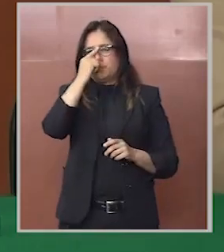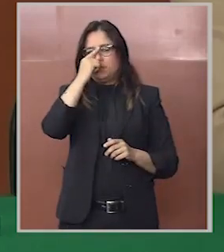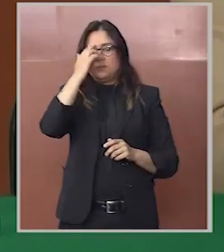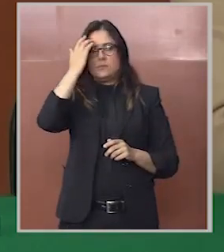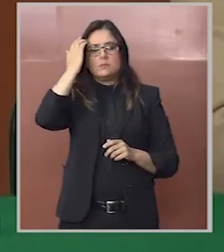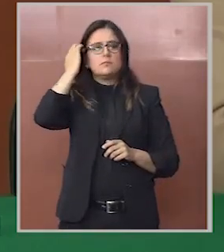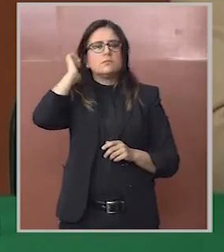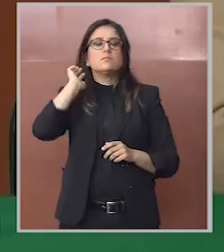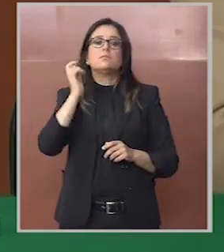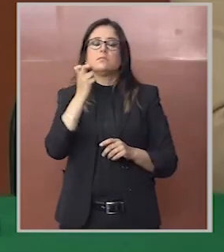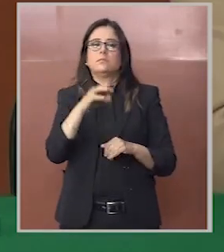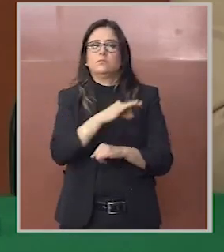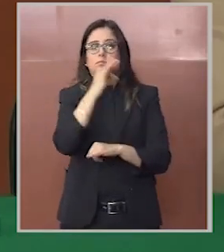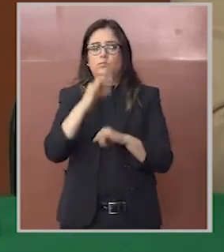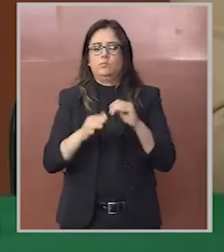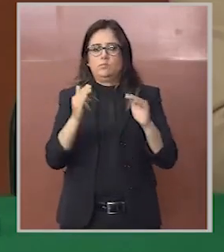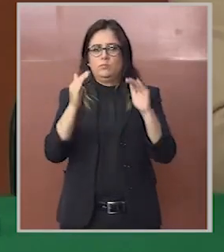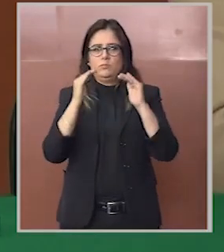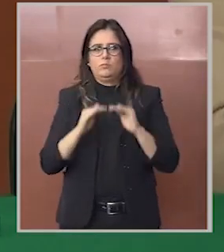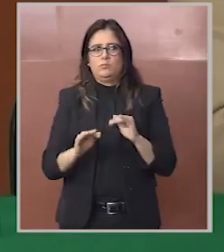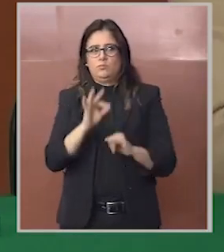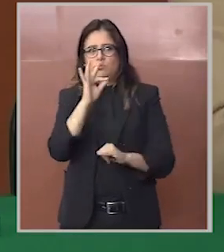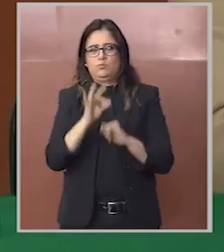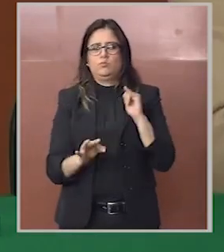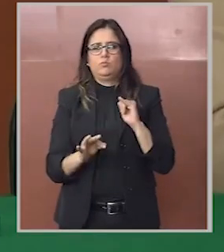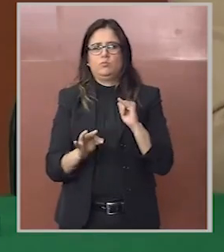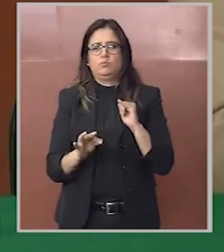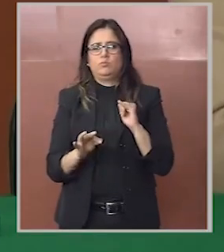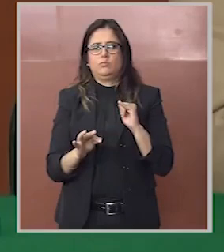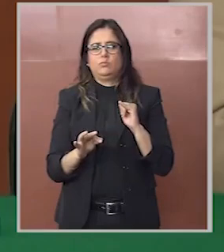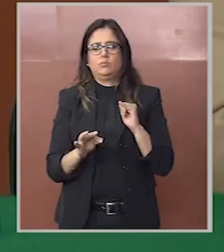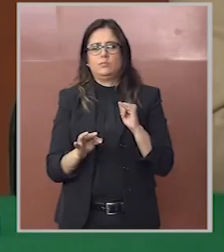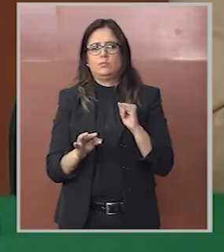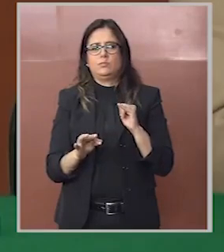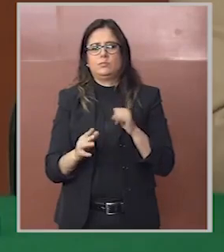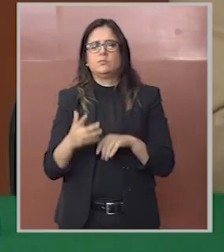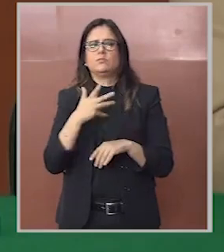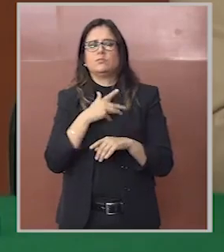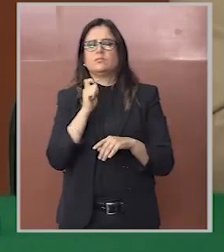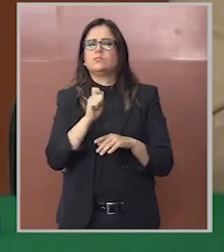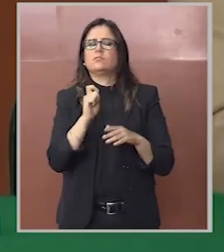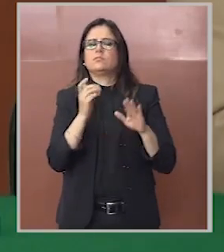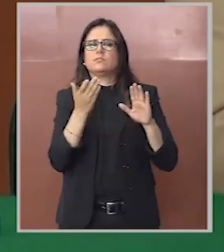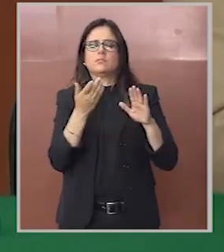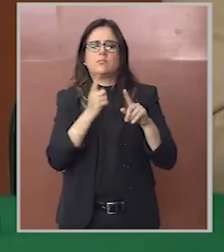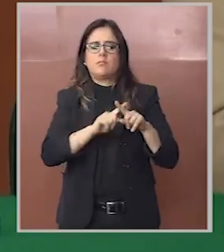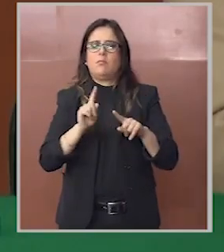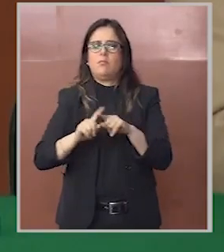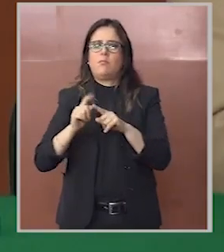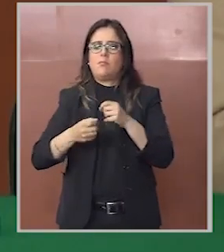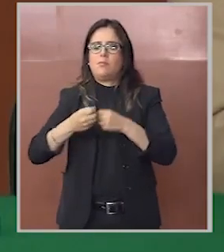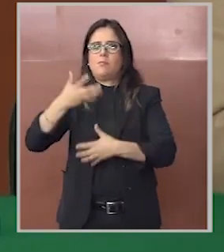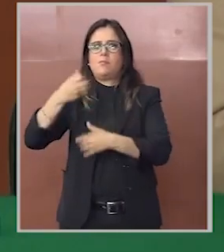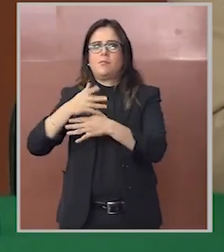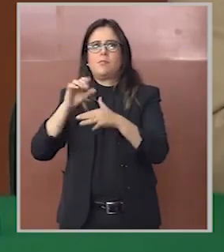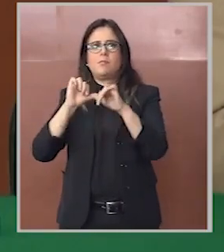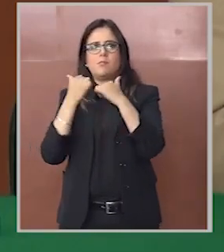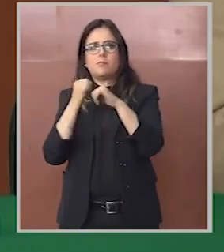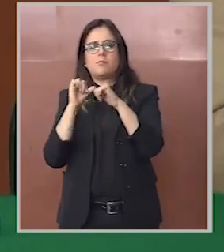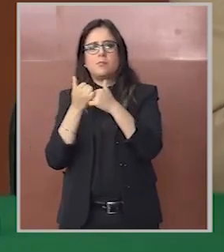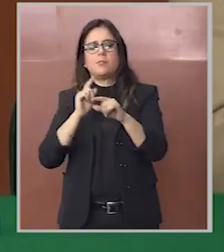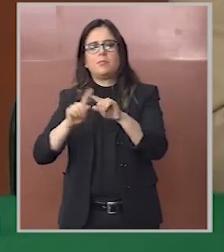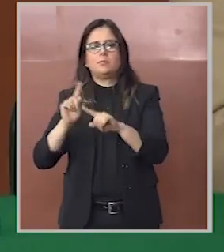en en esta última guía lo último hay un este pues hay un catálogo de organizaciones en los cuales pues dan